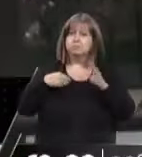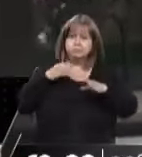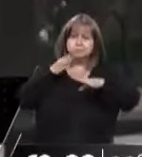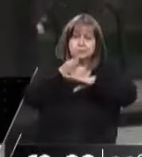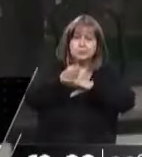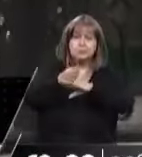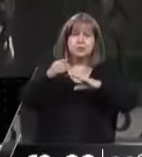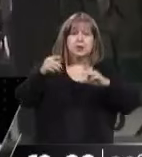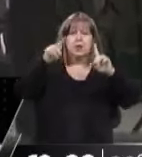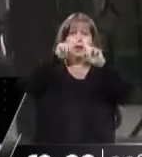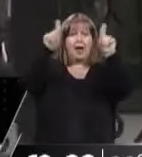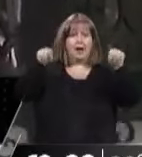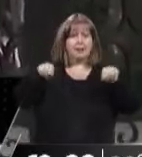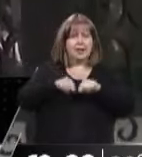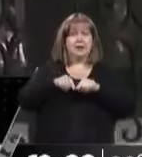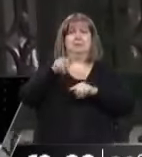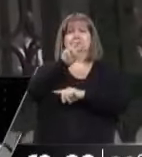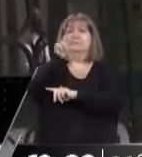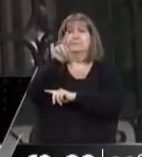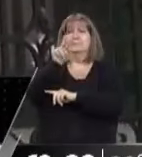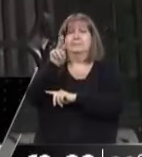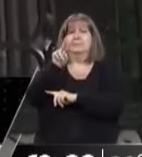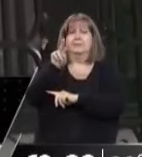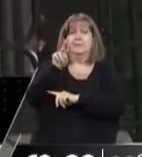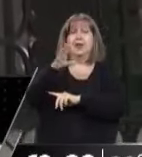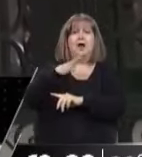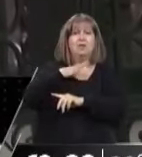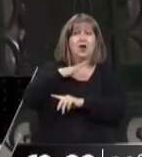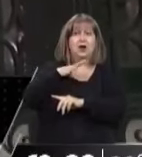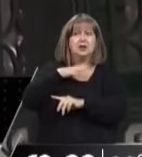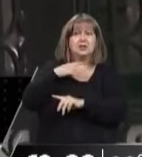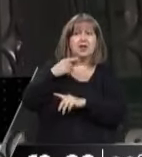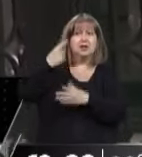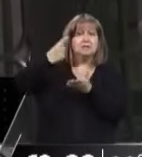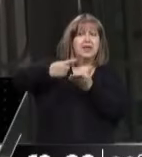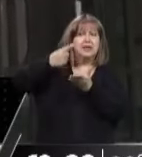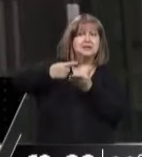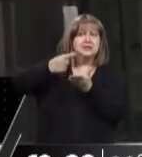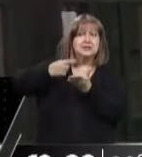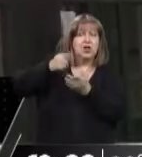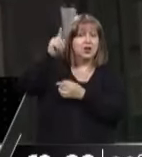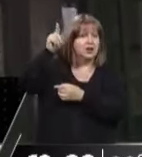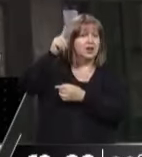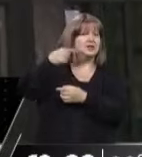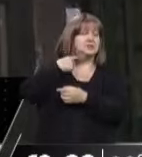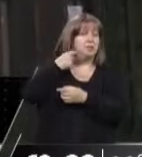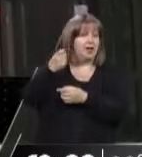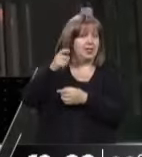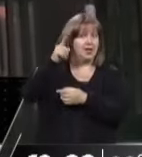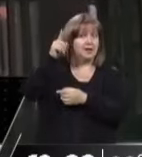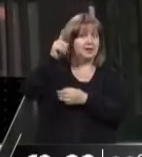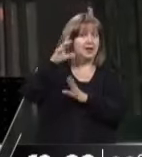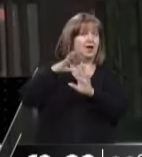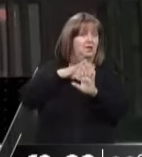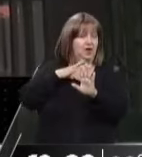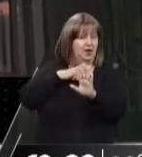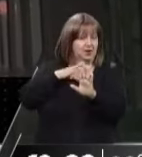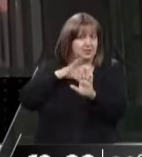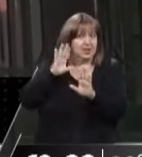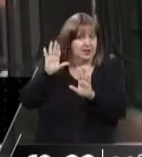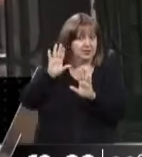frente al consulado que dice que el consulado está a la espera de las instrucciones que desarrollan su aplicación, que deberán ser aprobadas por el Ministerio de